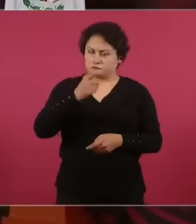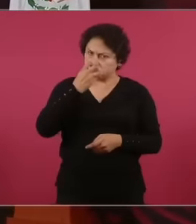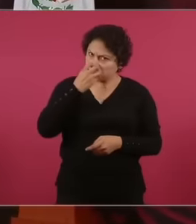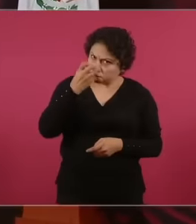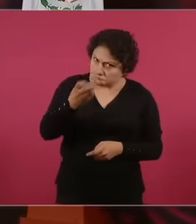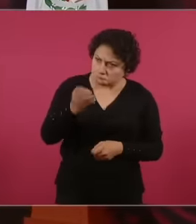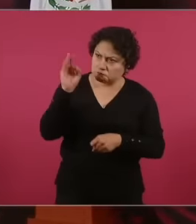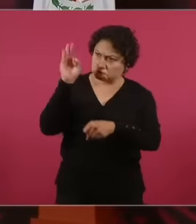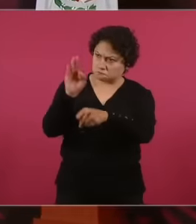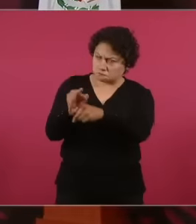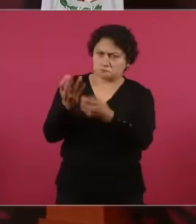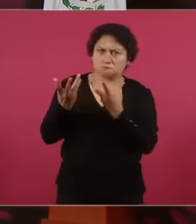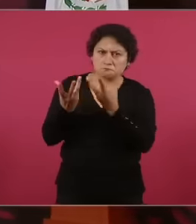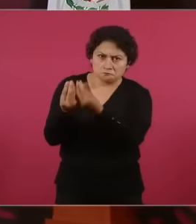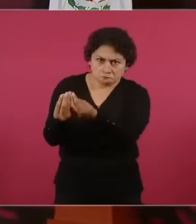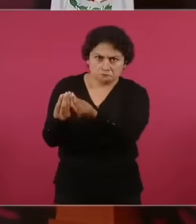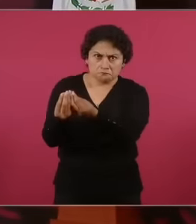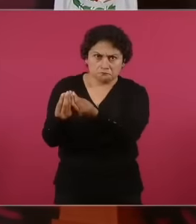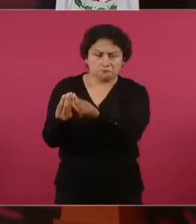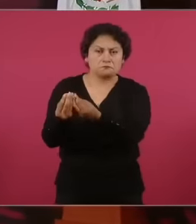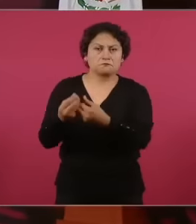solos.